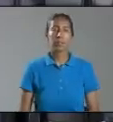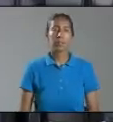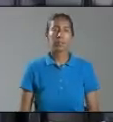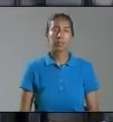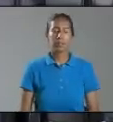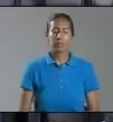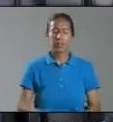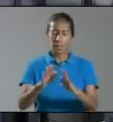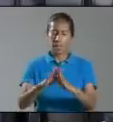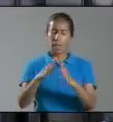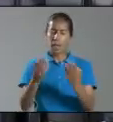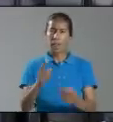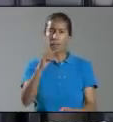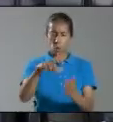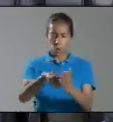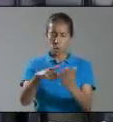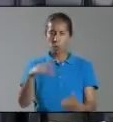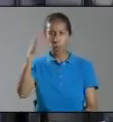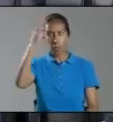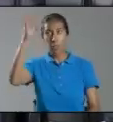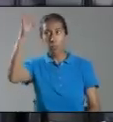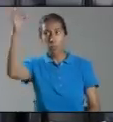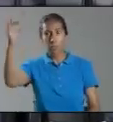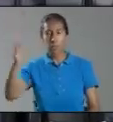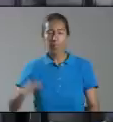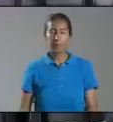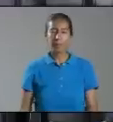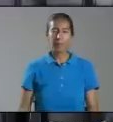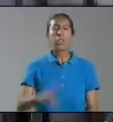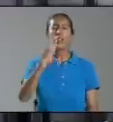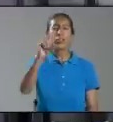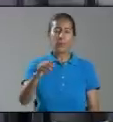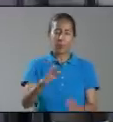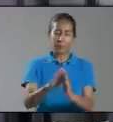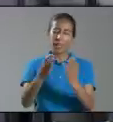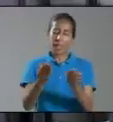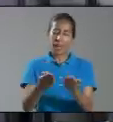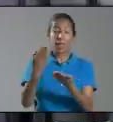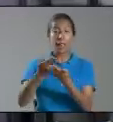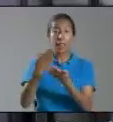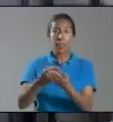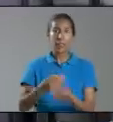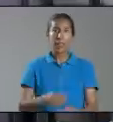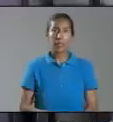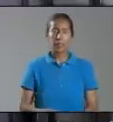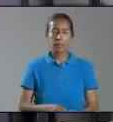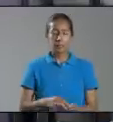abre un sublibro de filosofía. Oh, no, no, no, abre la Biblia. Y empieza.